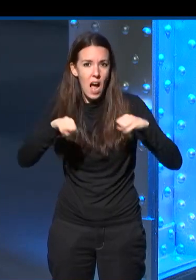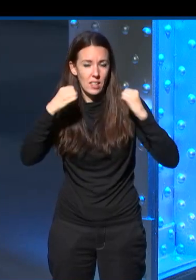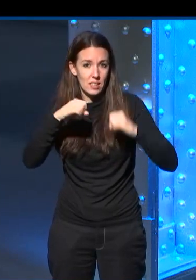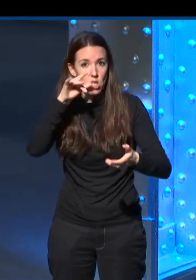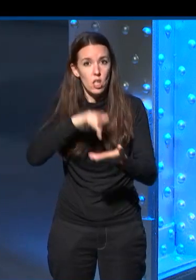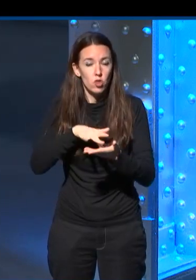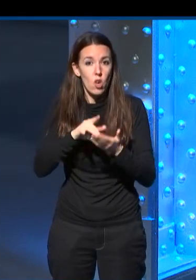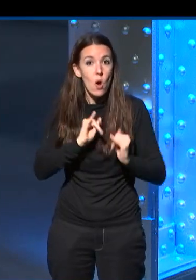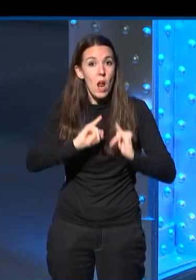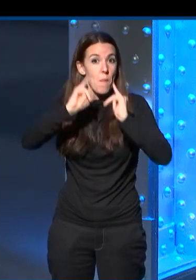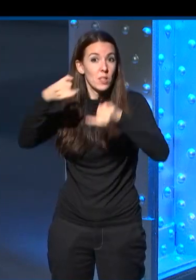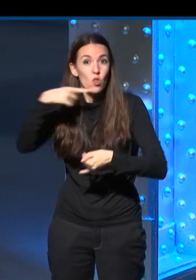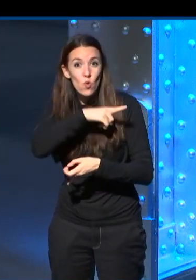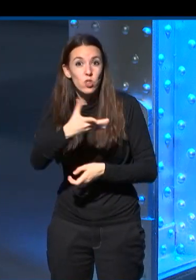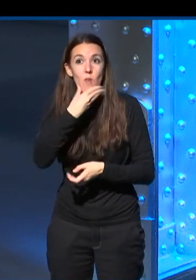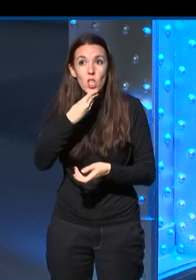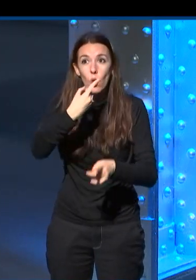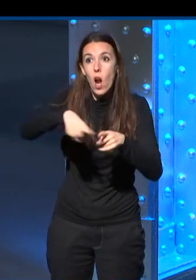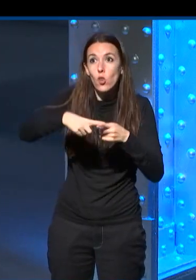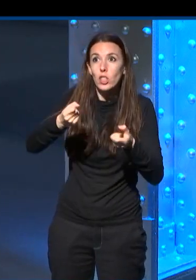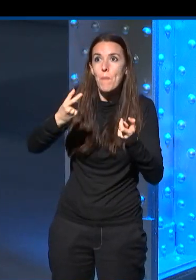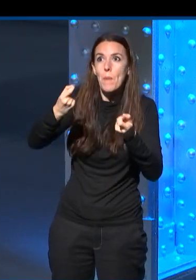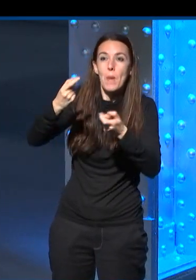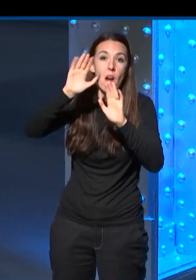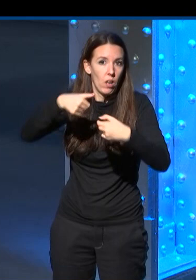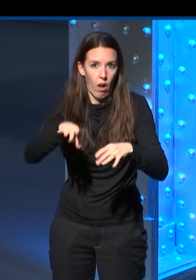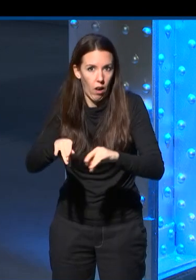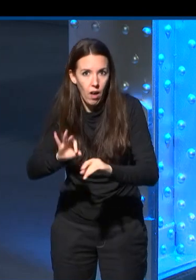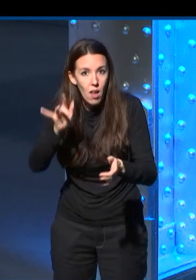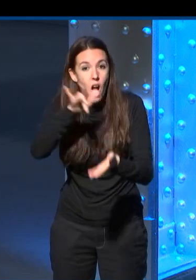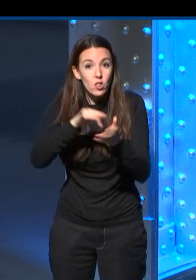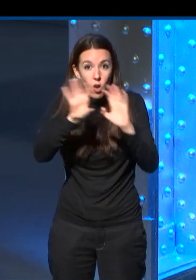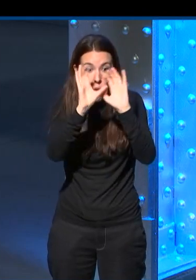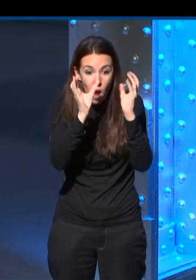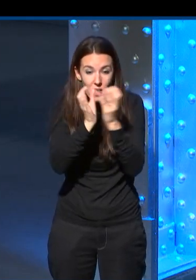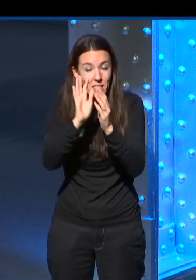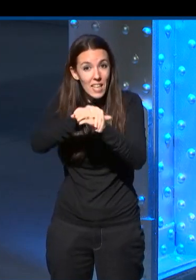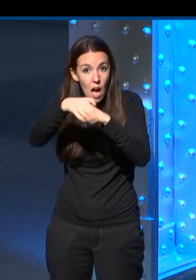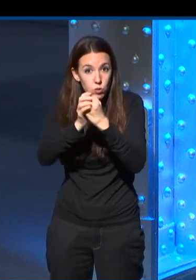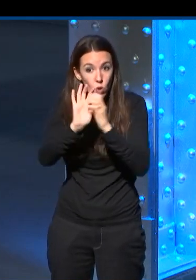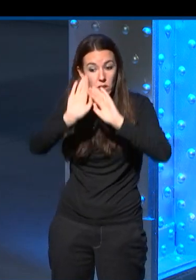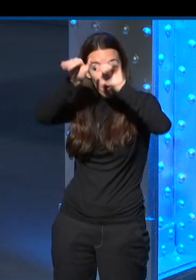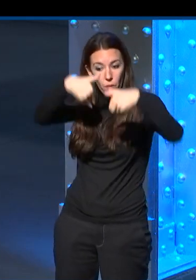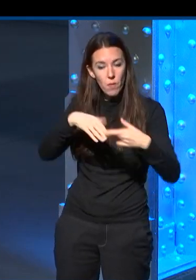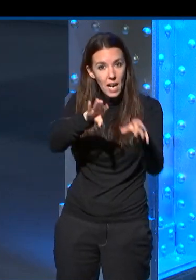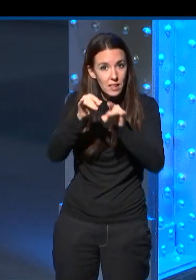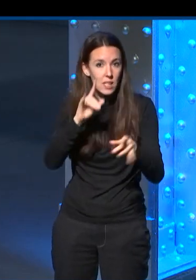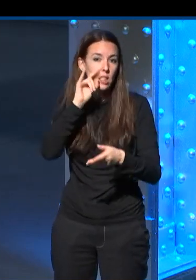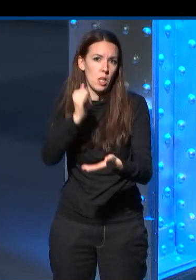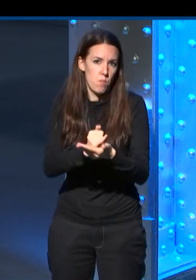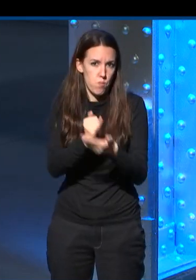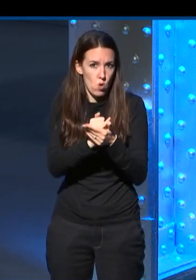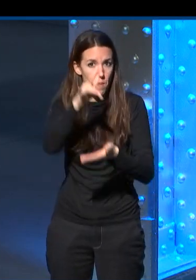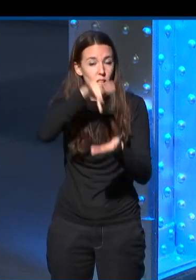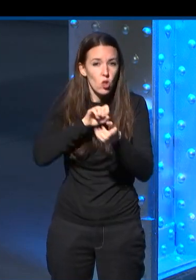misión rusa tan bonita que contaba que iba a hacer 1000 cosas y no hizo ninguna de ellas. Pues la capsulita final que tenía que retornar a la Tierra es esta. Y se ensaya en un tubo de plasma que